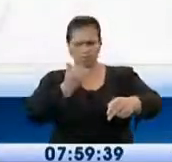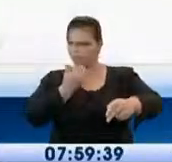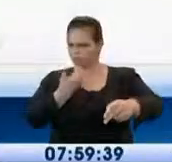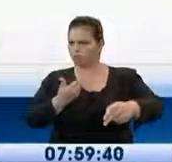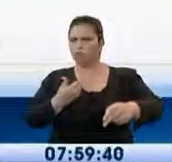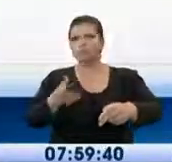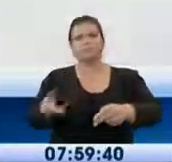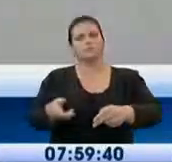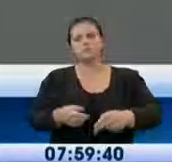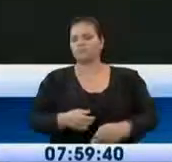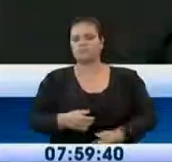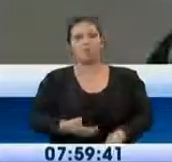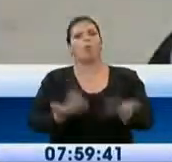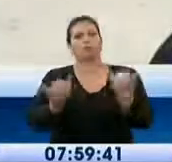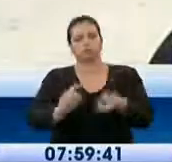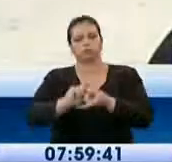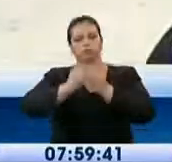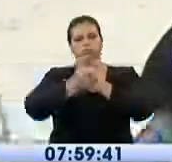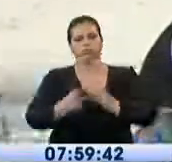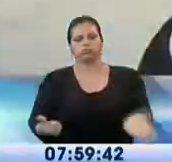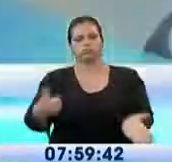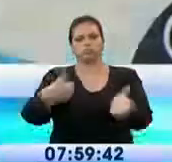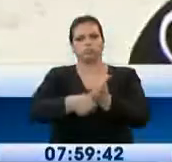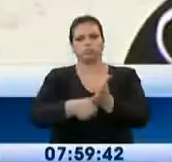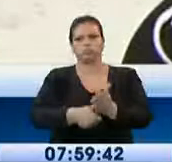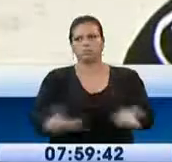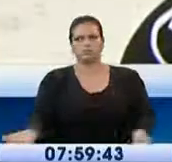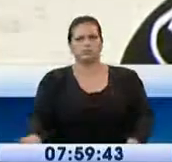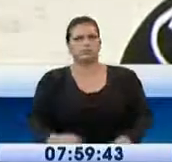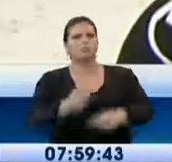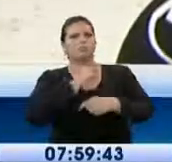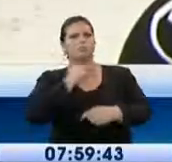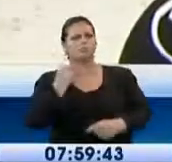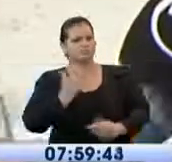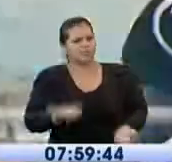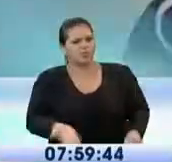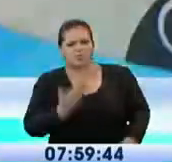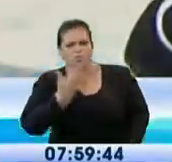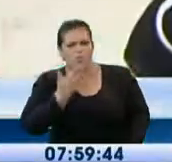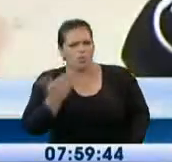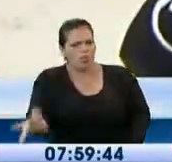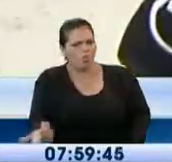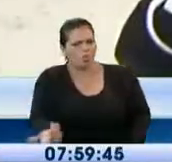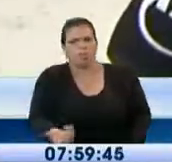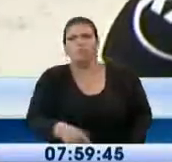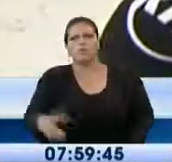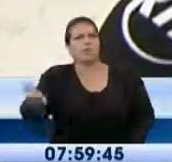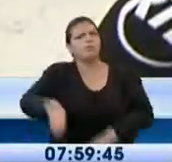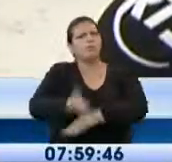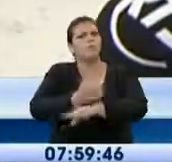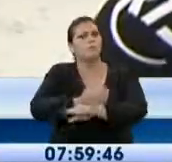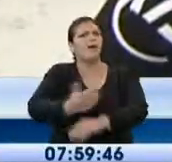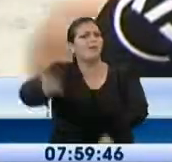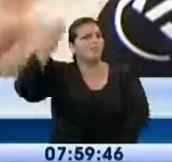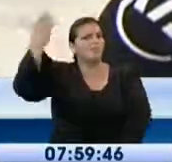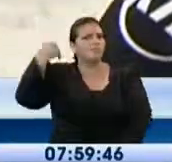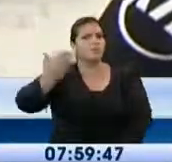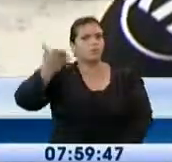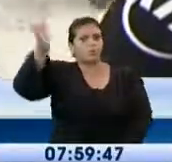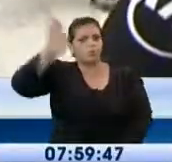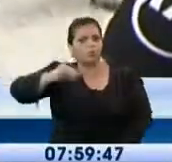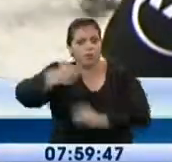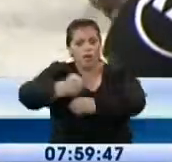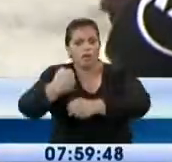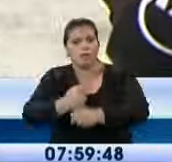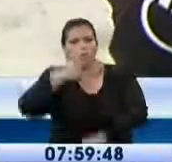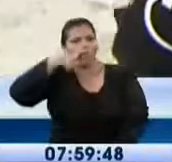el vientre familiar. El ser humano es varón y mujer, el ser humano ha nacido con una familia, hay unos órdenes en los cuales